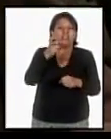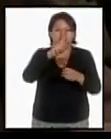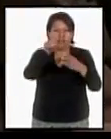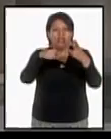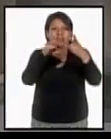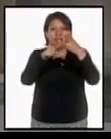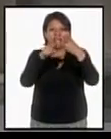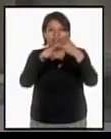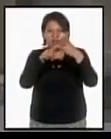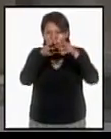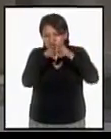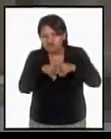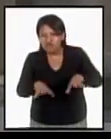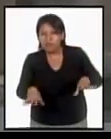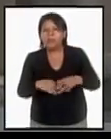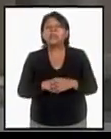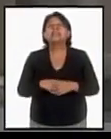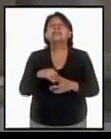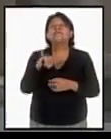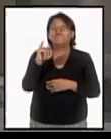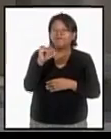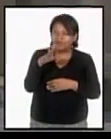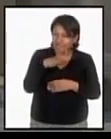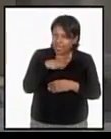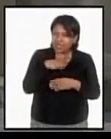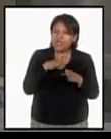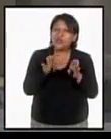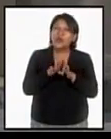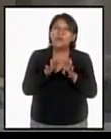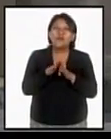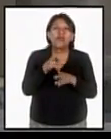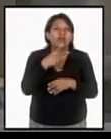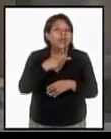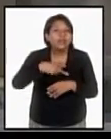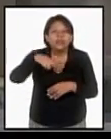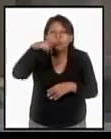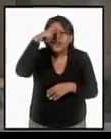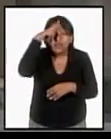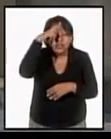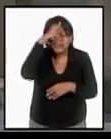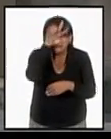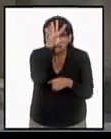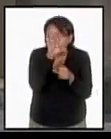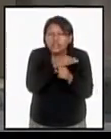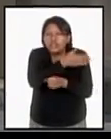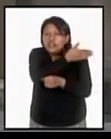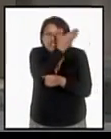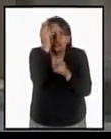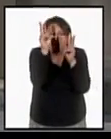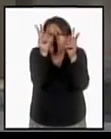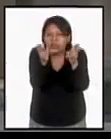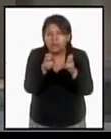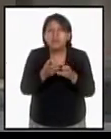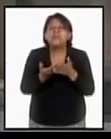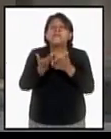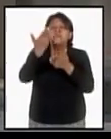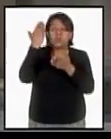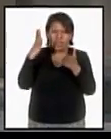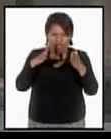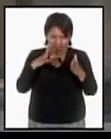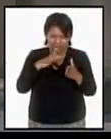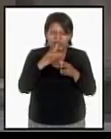nuestra? Sí, hay una ignorancia, antes que nada total, sobre el tema, porque aunque hubo estudios